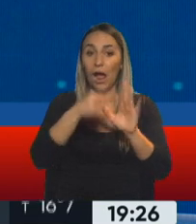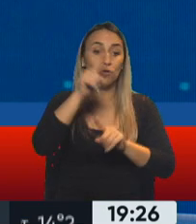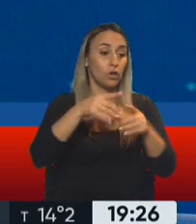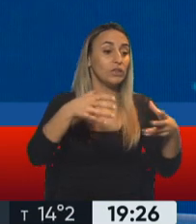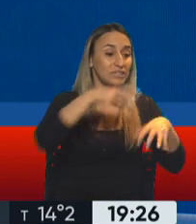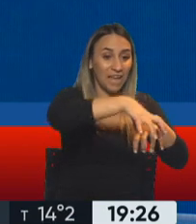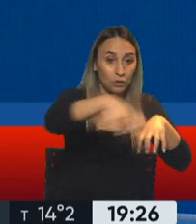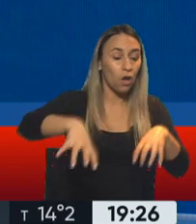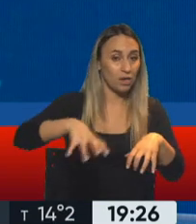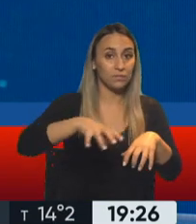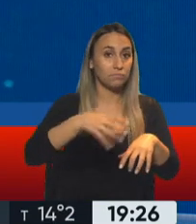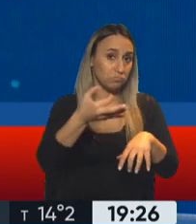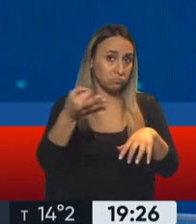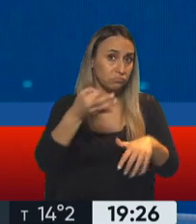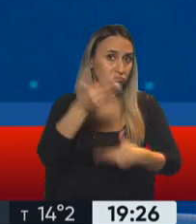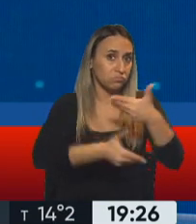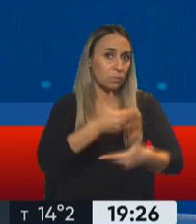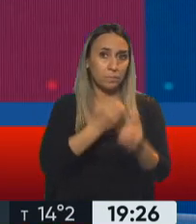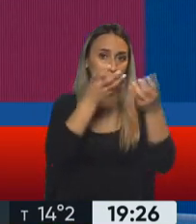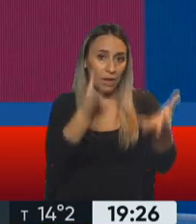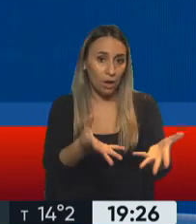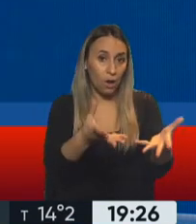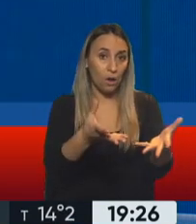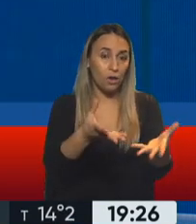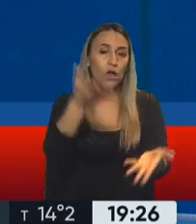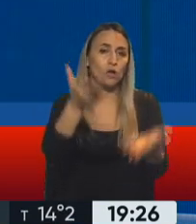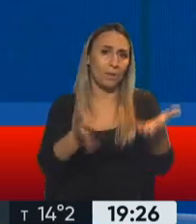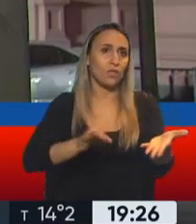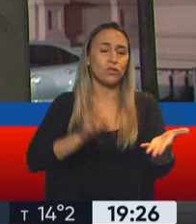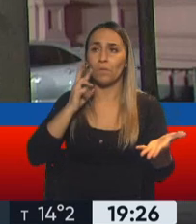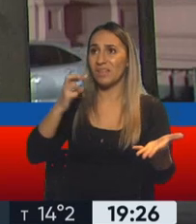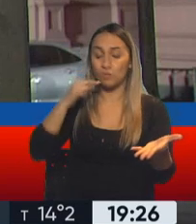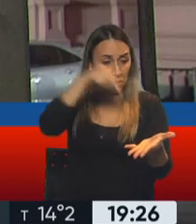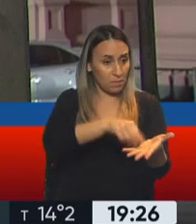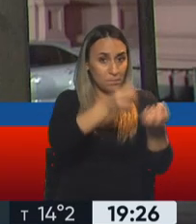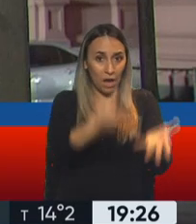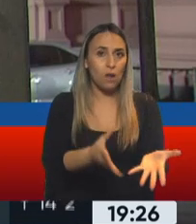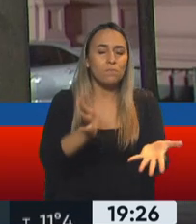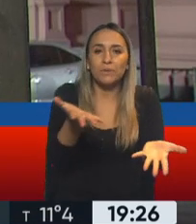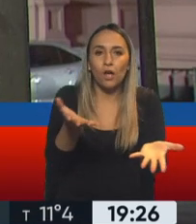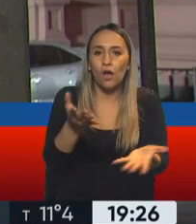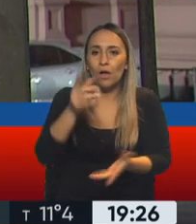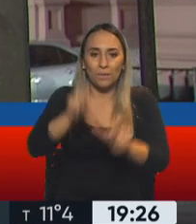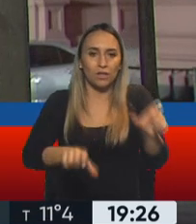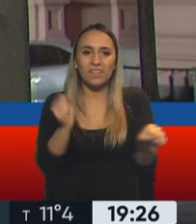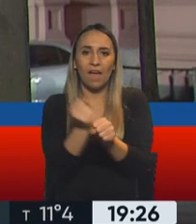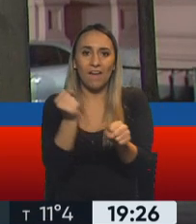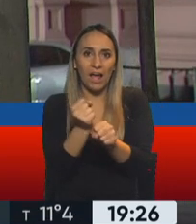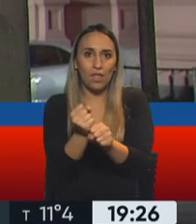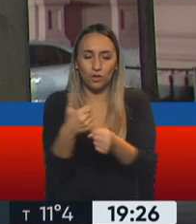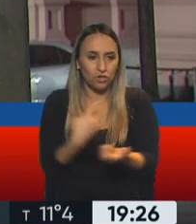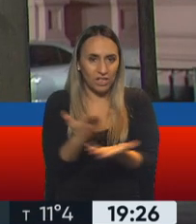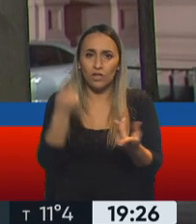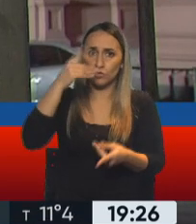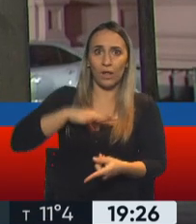que han mejorado incluso, como decía Nazarena, más que en el año sí. 2019. Pero eso no se nota en el bolsillo de los trabajadores. Exactamente. ¿Y por